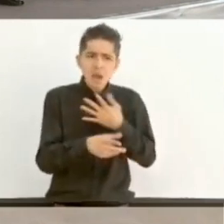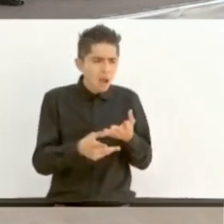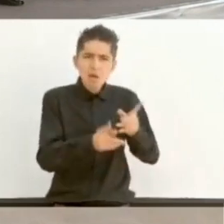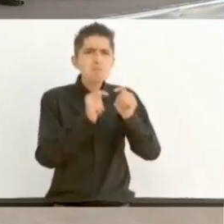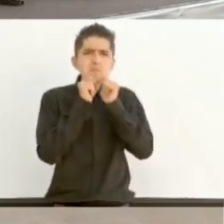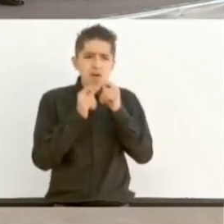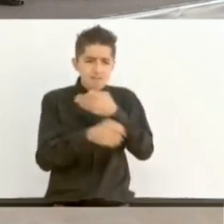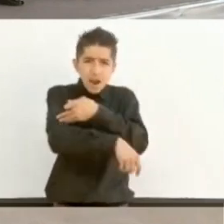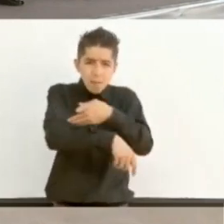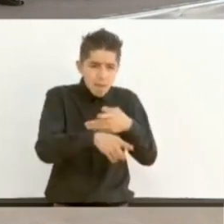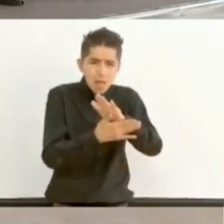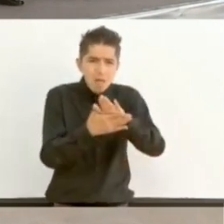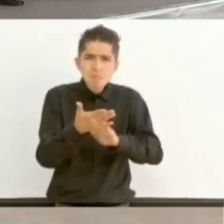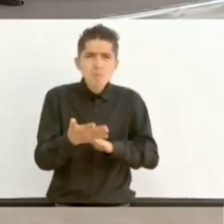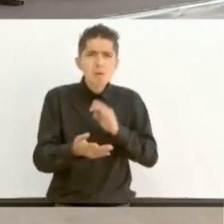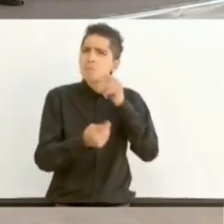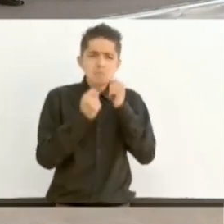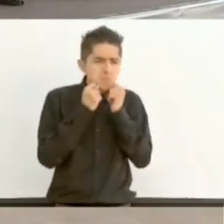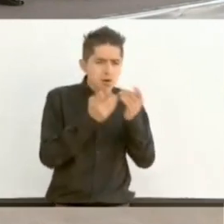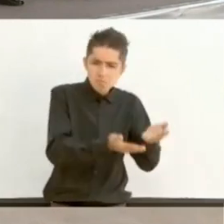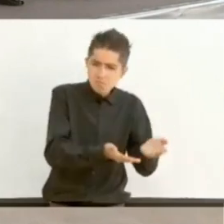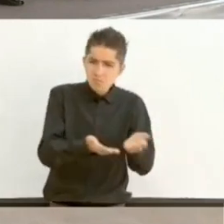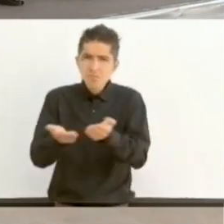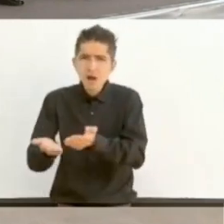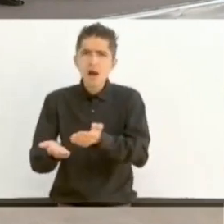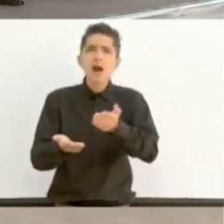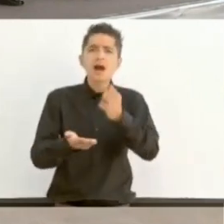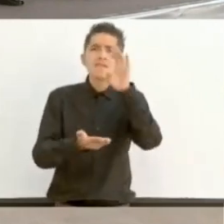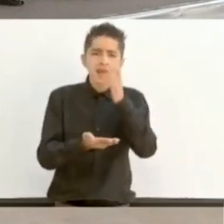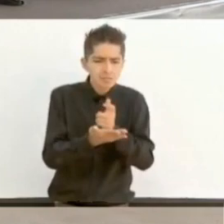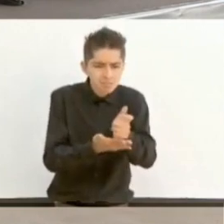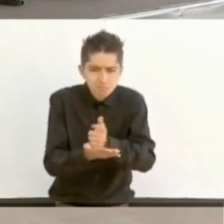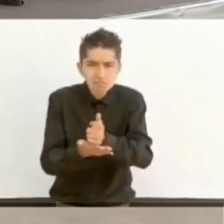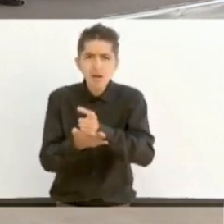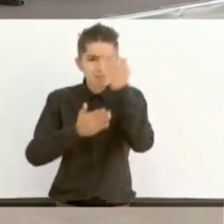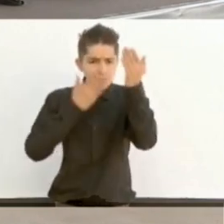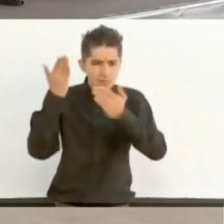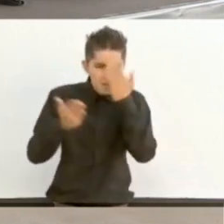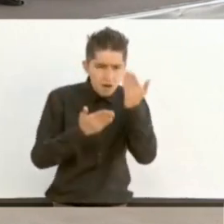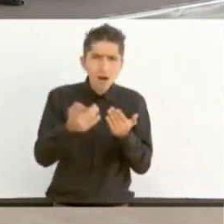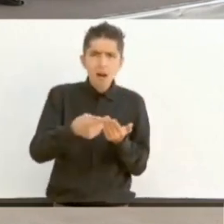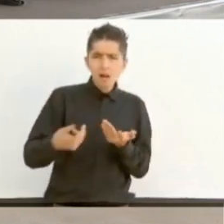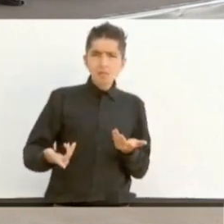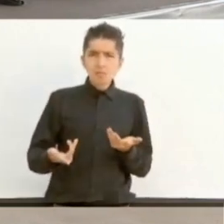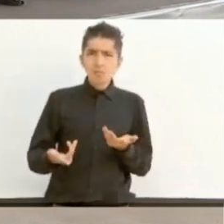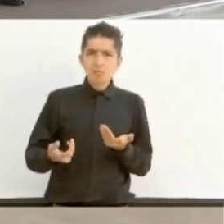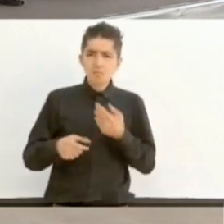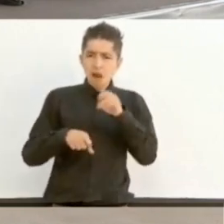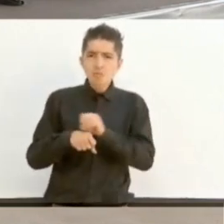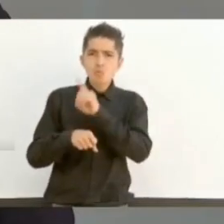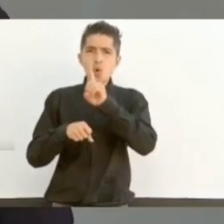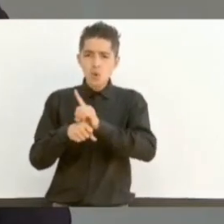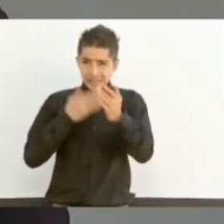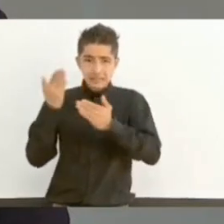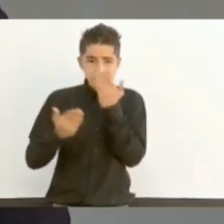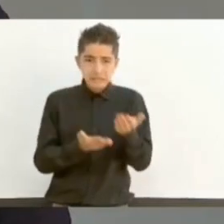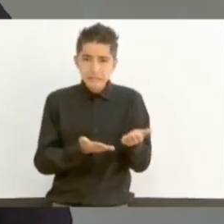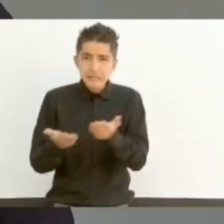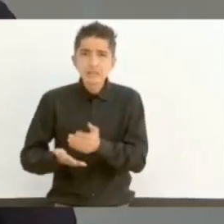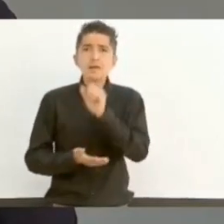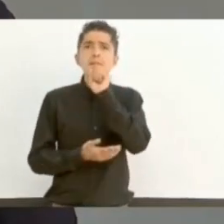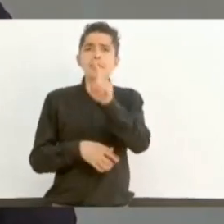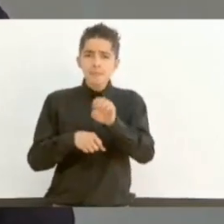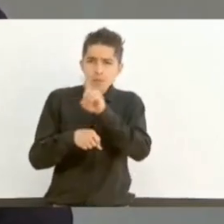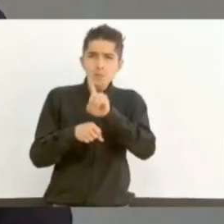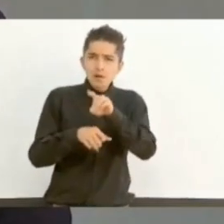familias humildes, que nadie se quede sin la oportunidad de estudiar, y también hay oportunidad